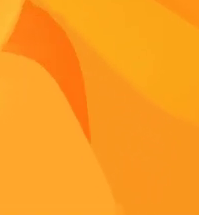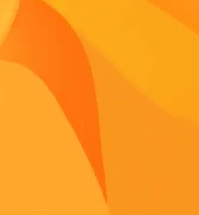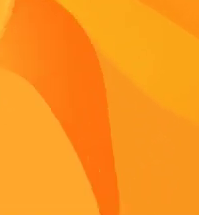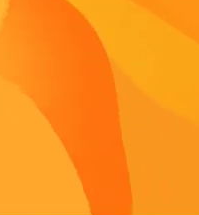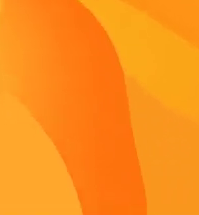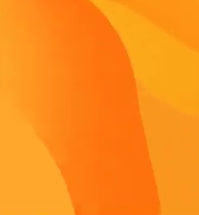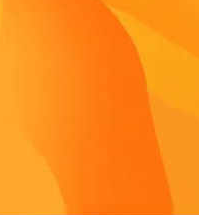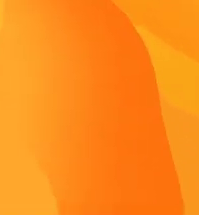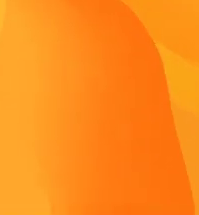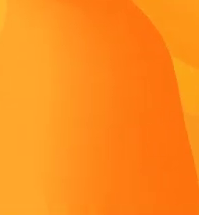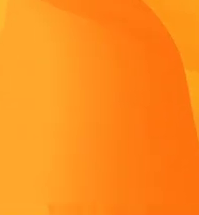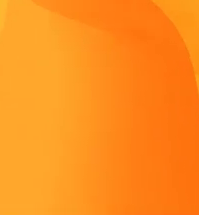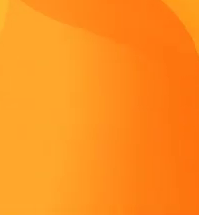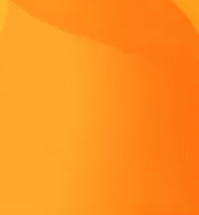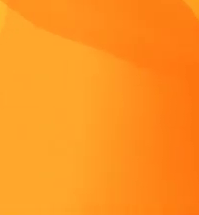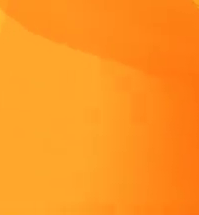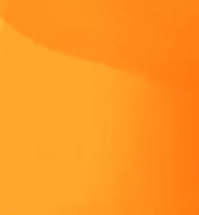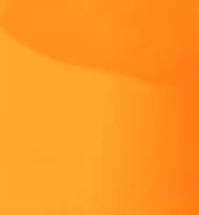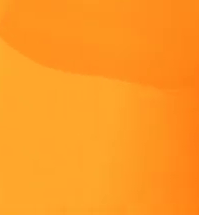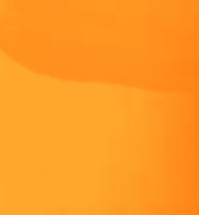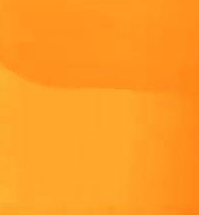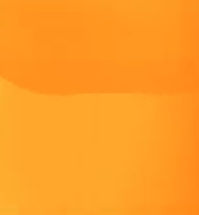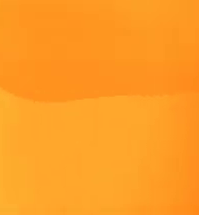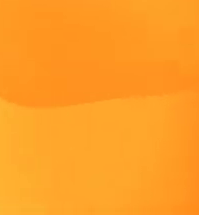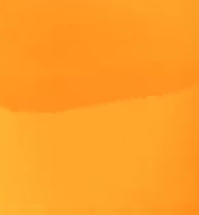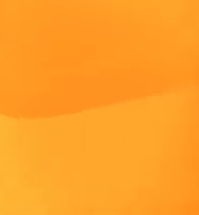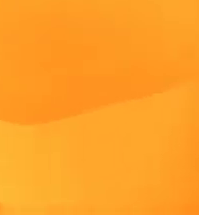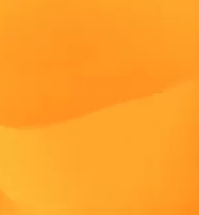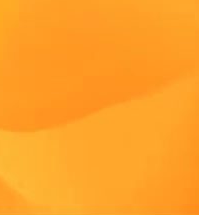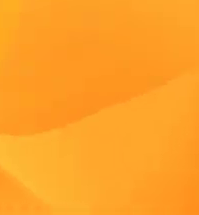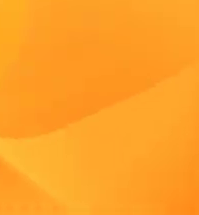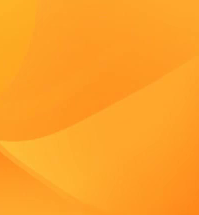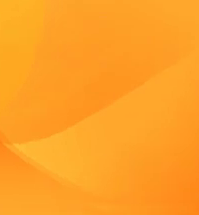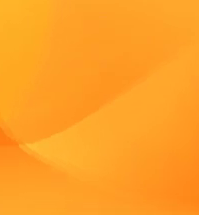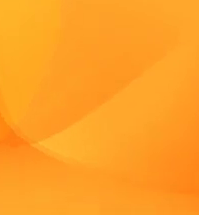¿No? ¿Ya me lo pongo? A ver.